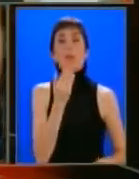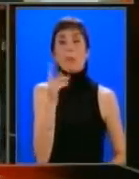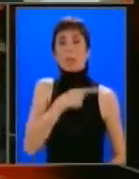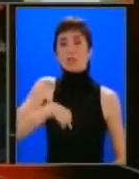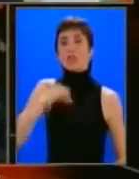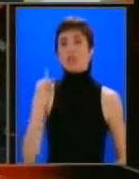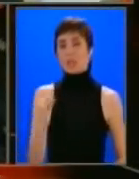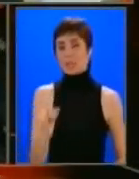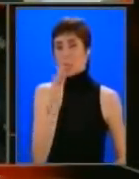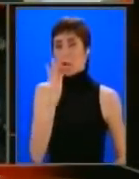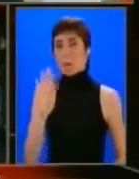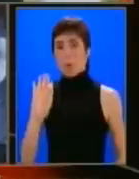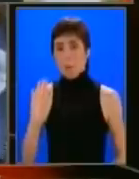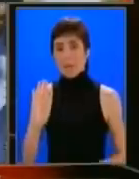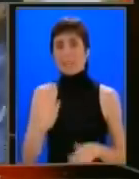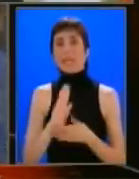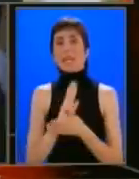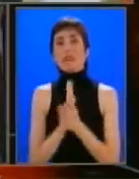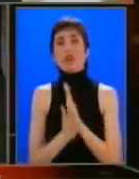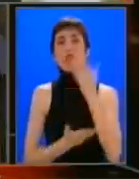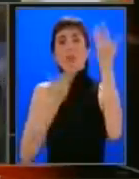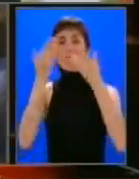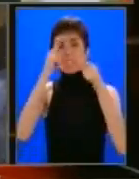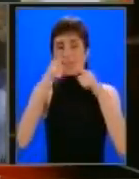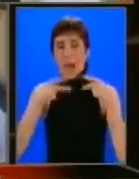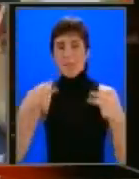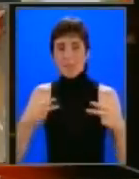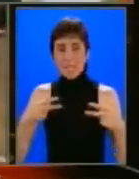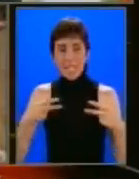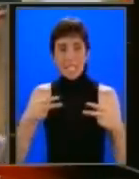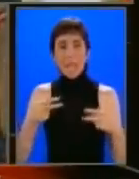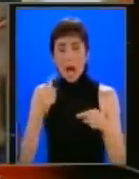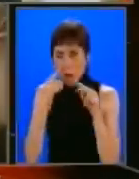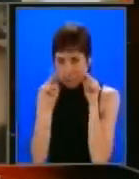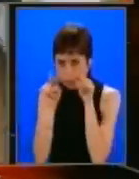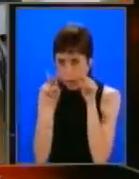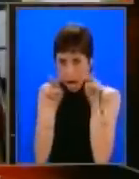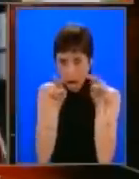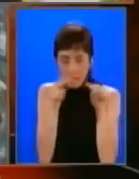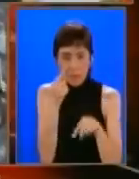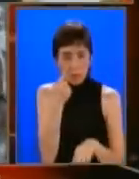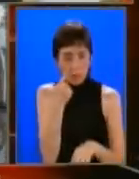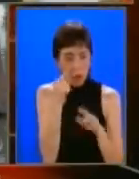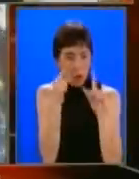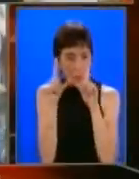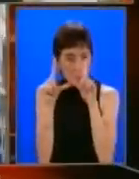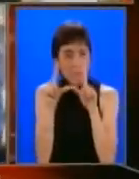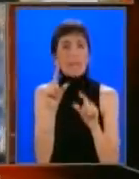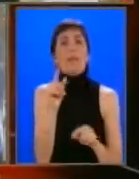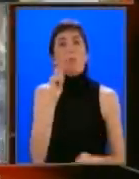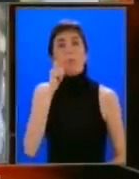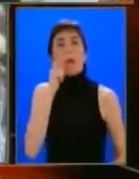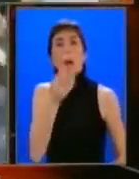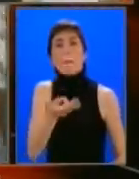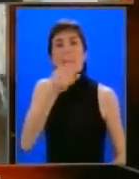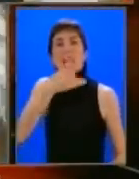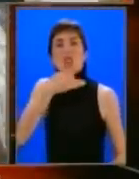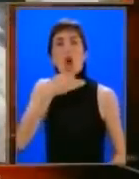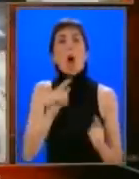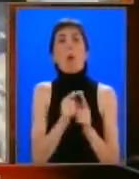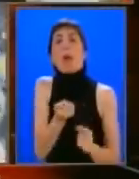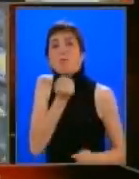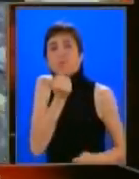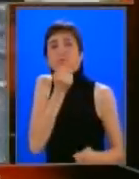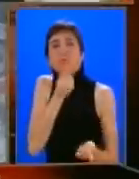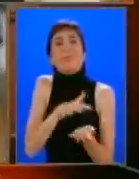siempre le prometemos todos los festivales de Viña en general, que estamos atentos al ojo para aquellas píldoras, esos chascarros que ocurren.